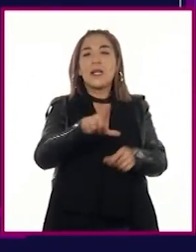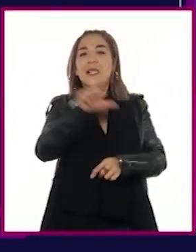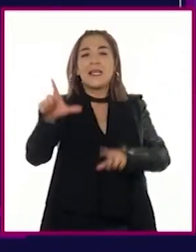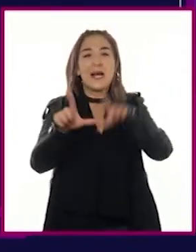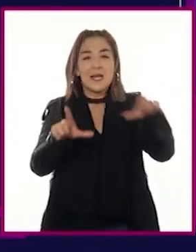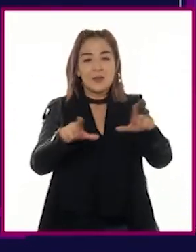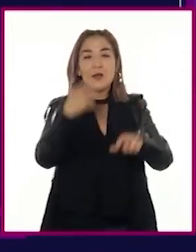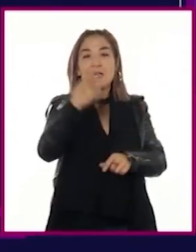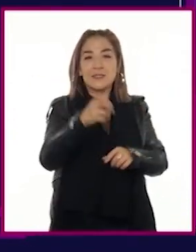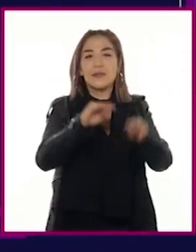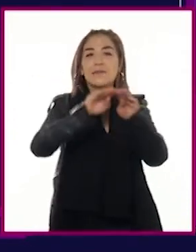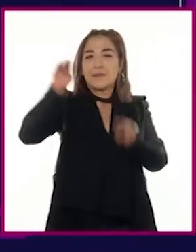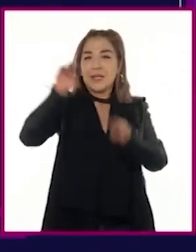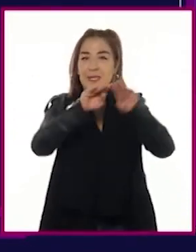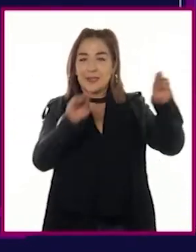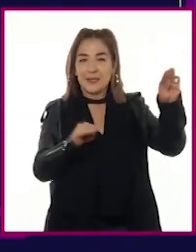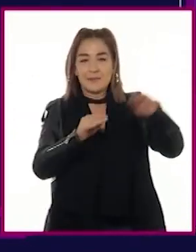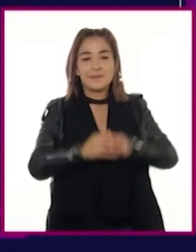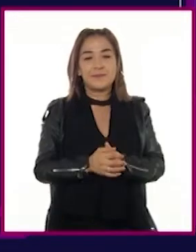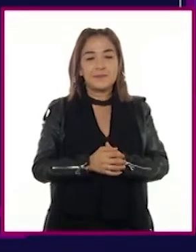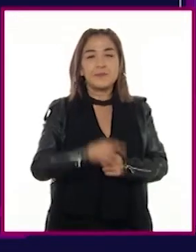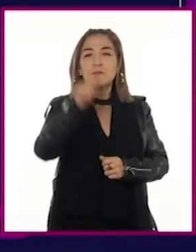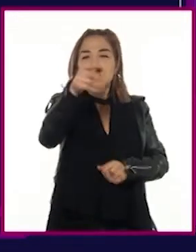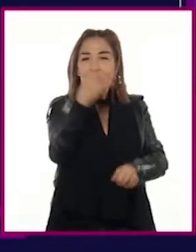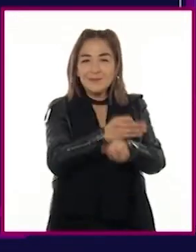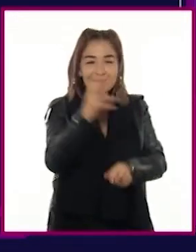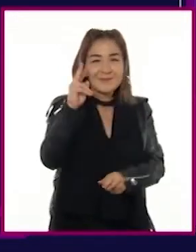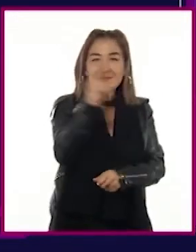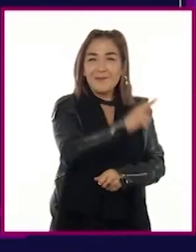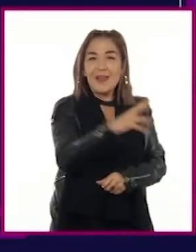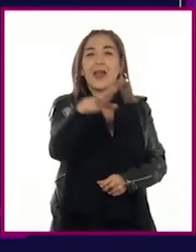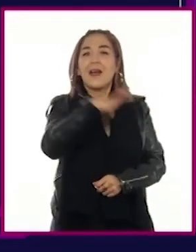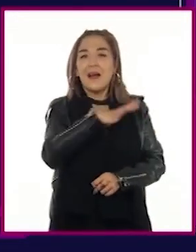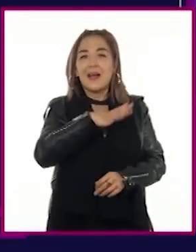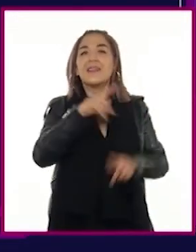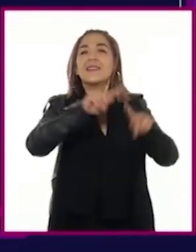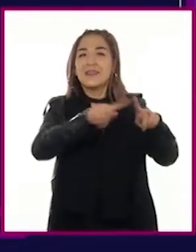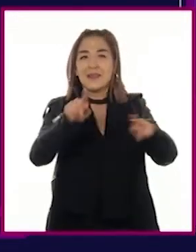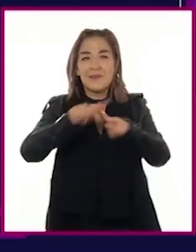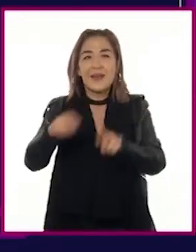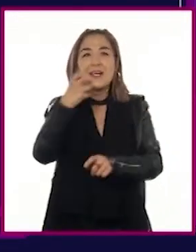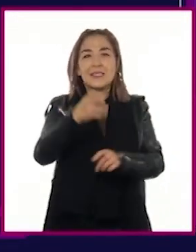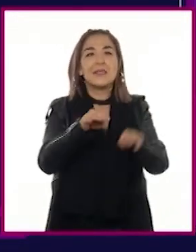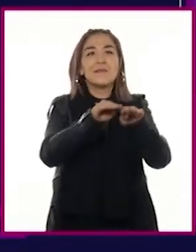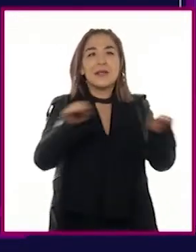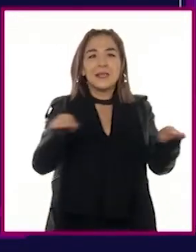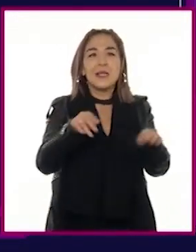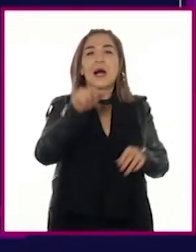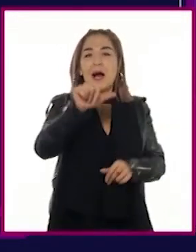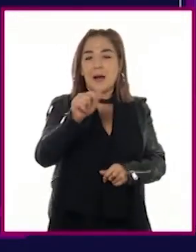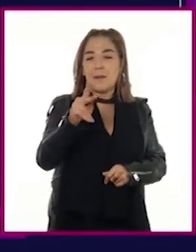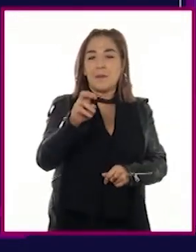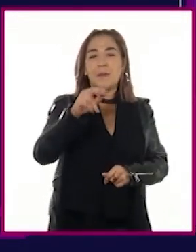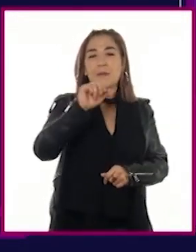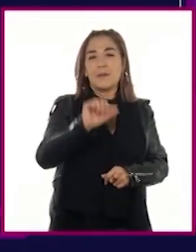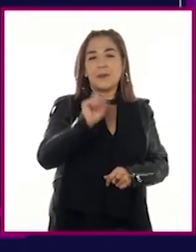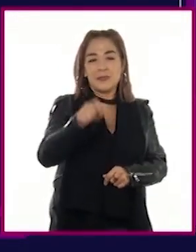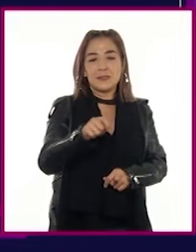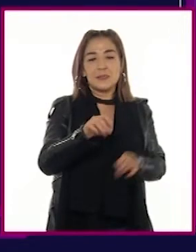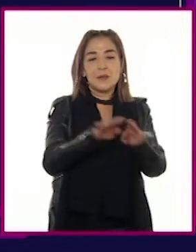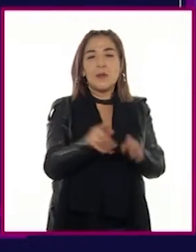siendo perpendicular a este. Como se puede observar, existe una diferencia en la longitud de la apotema y el radio